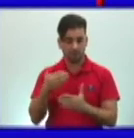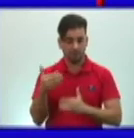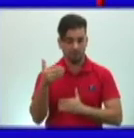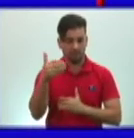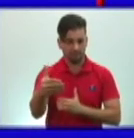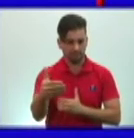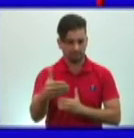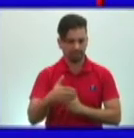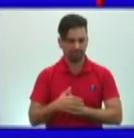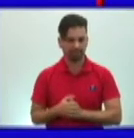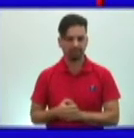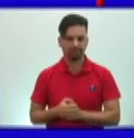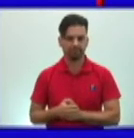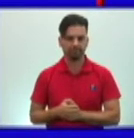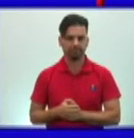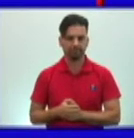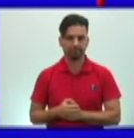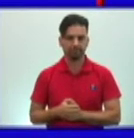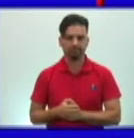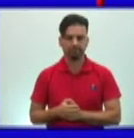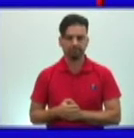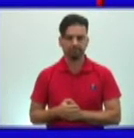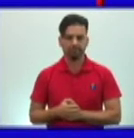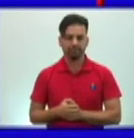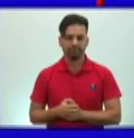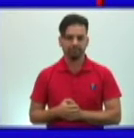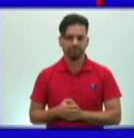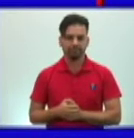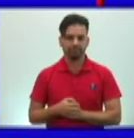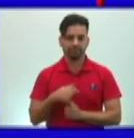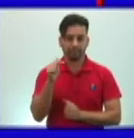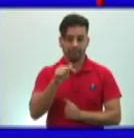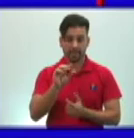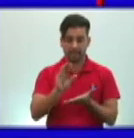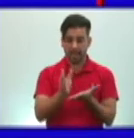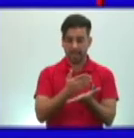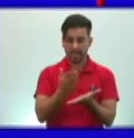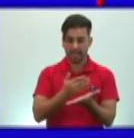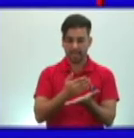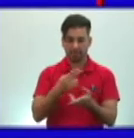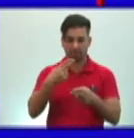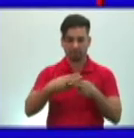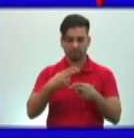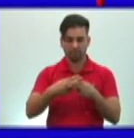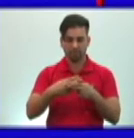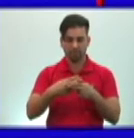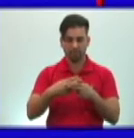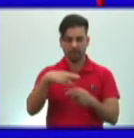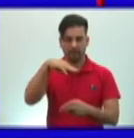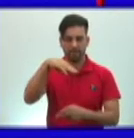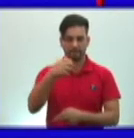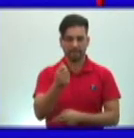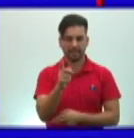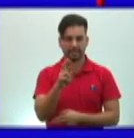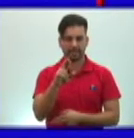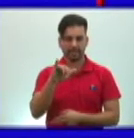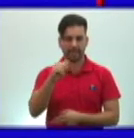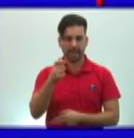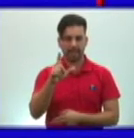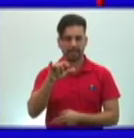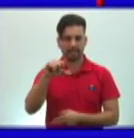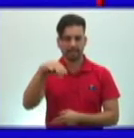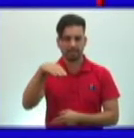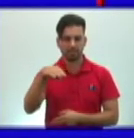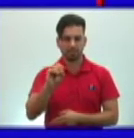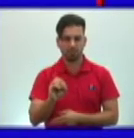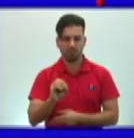podrán aproximarse a ello, y que es de Lenin, que se llama Materialismo y Empiriocriticismo. Pero